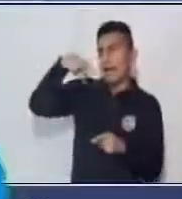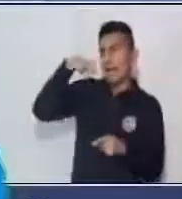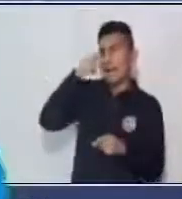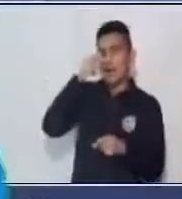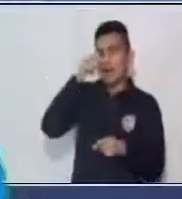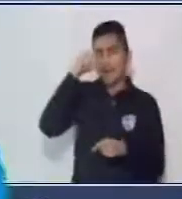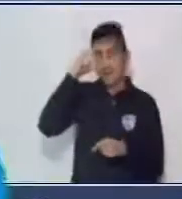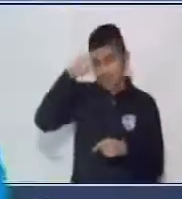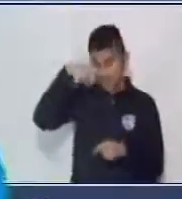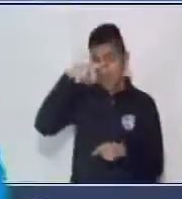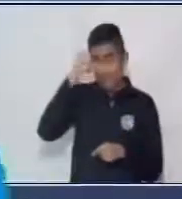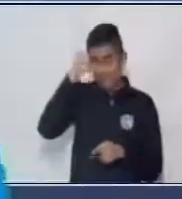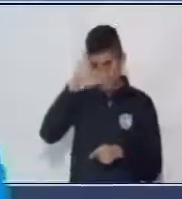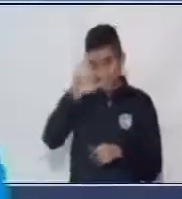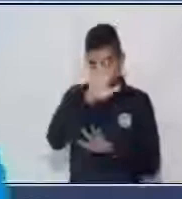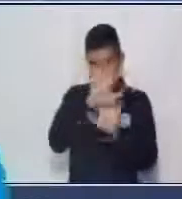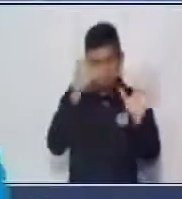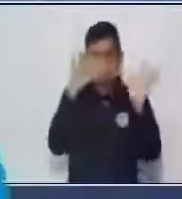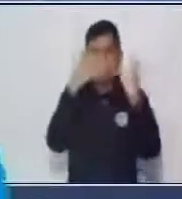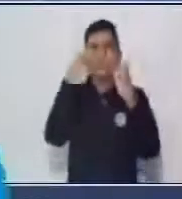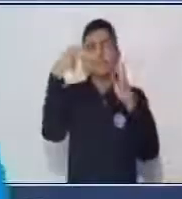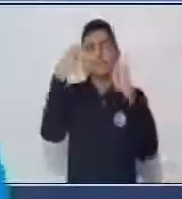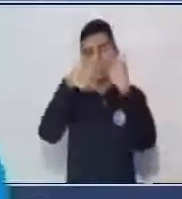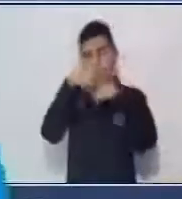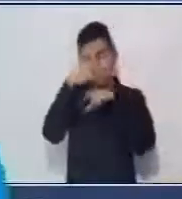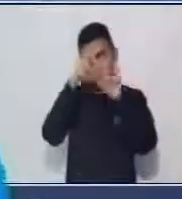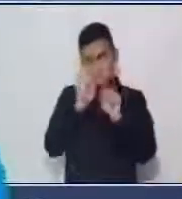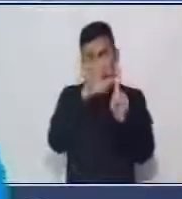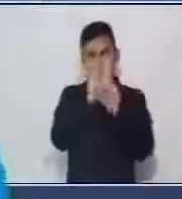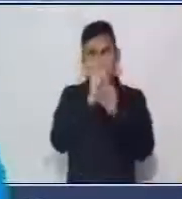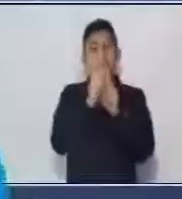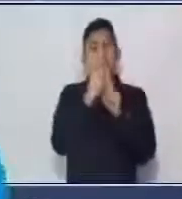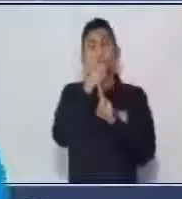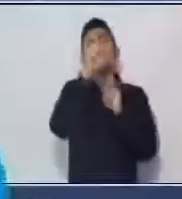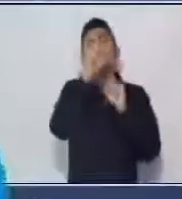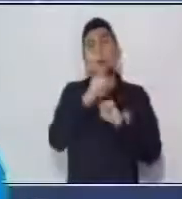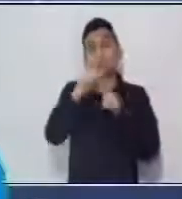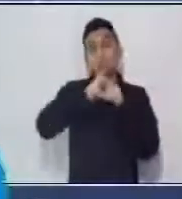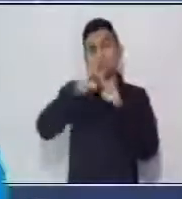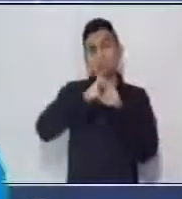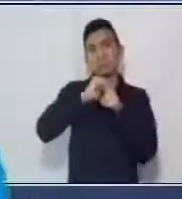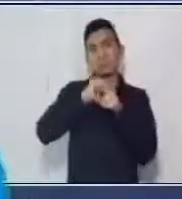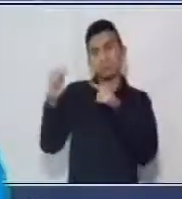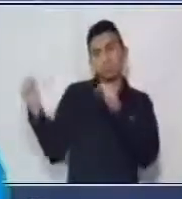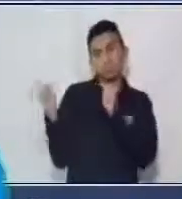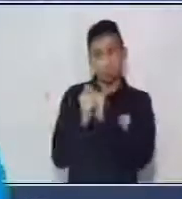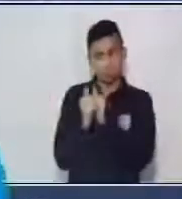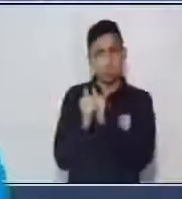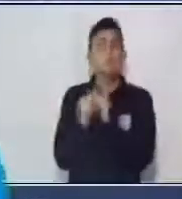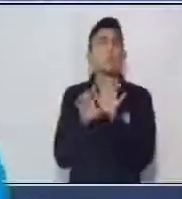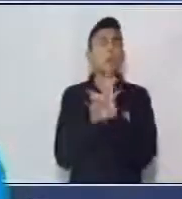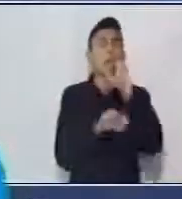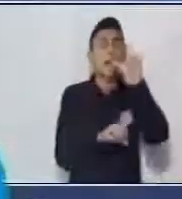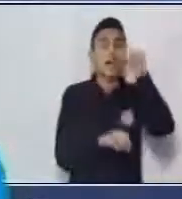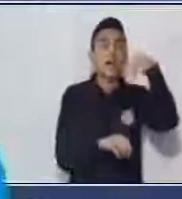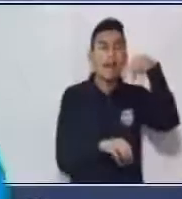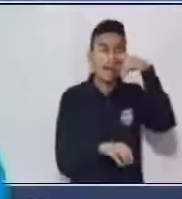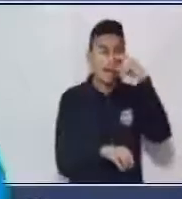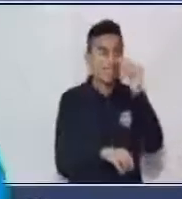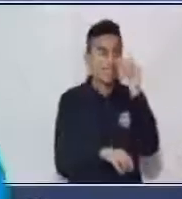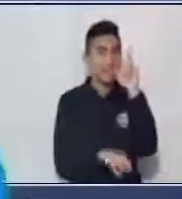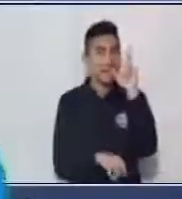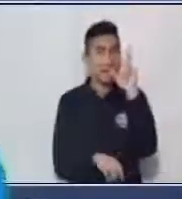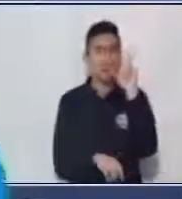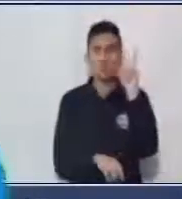Cantar. Luego vamos a hacer un ejercicio de la misma manera para que tú te des cuenta y lo puedas hacer a la par mía. Si decimos cantar, ahí